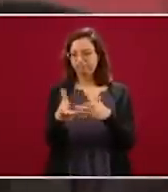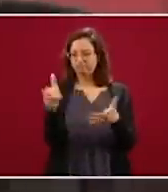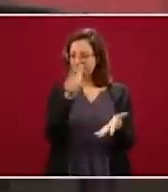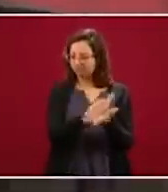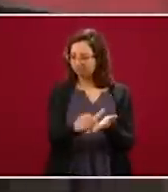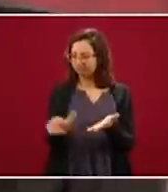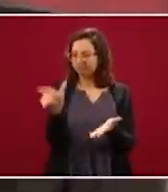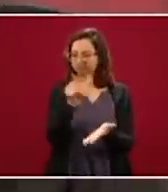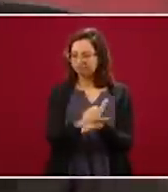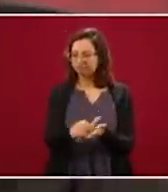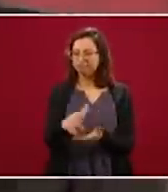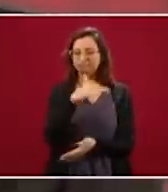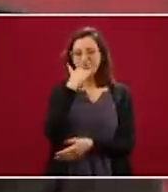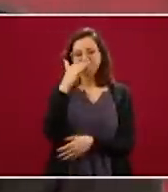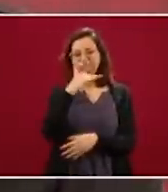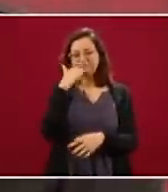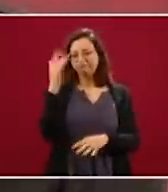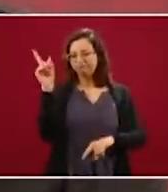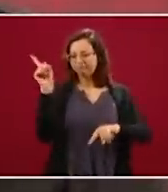limpiando de corrupción